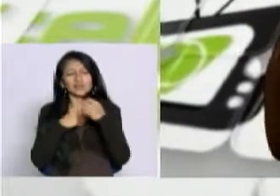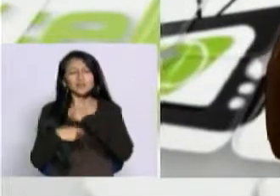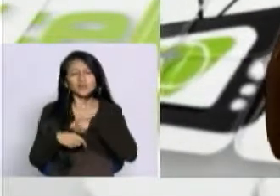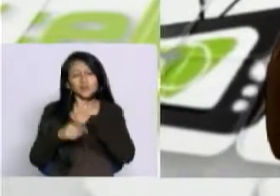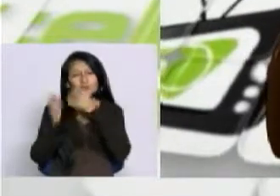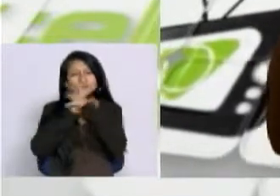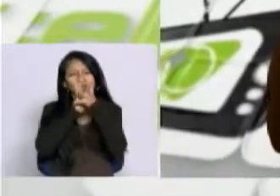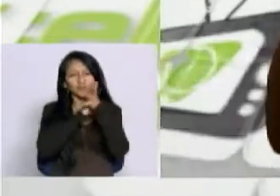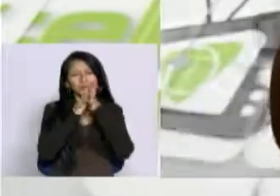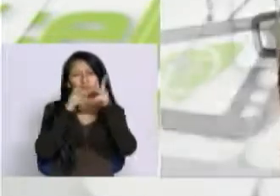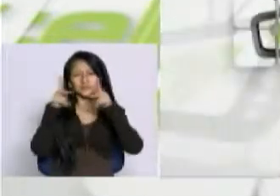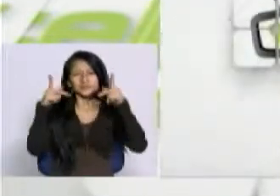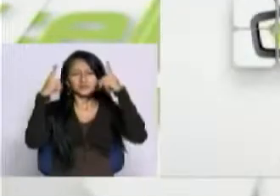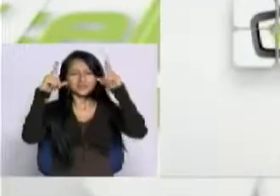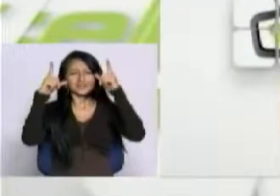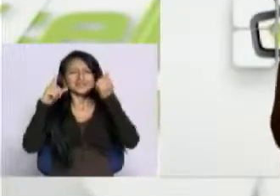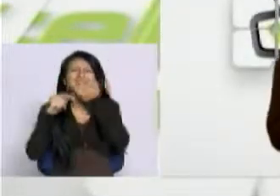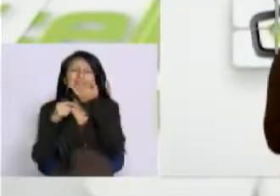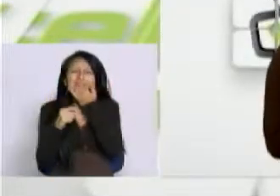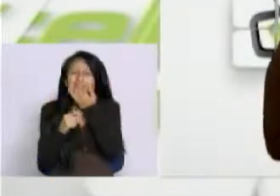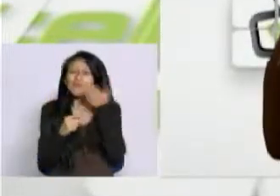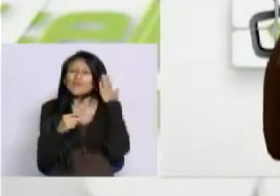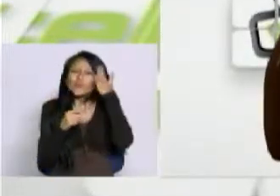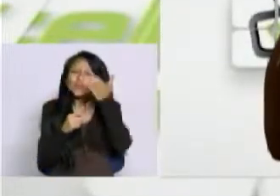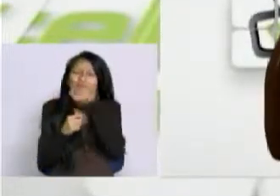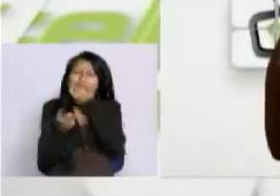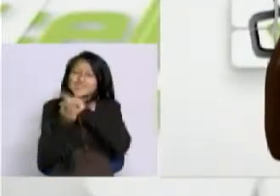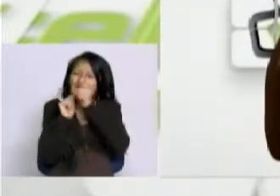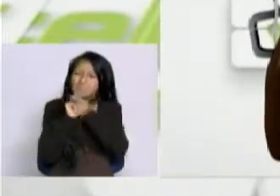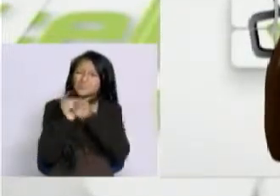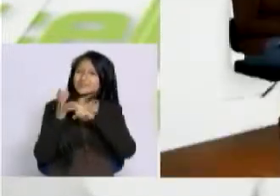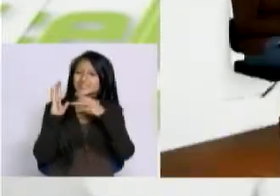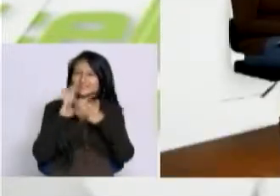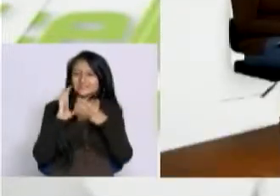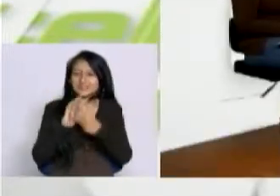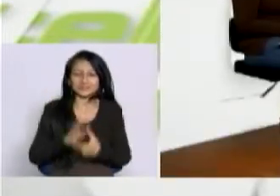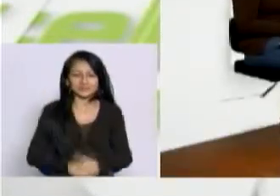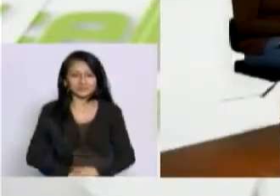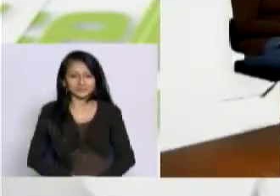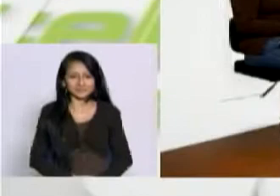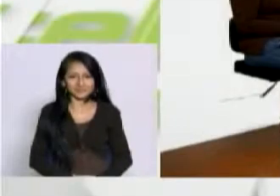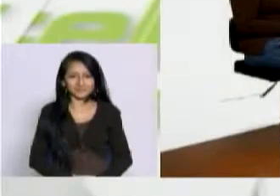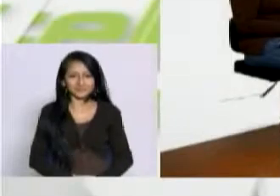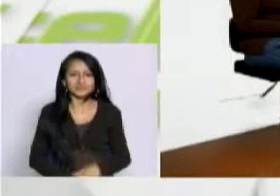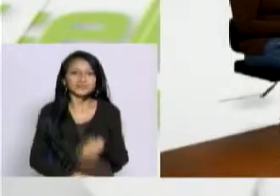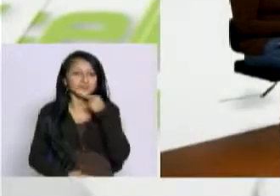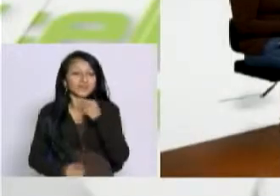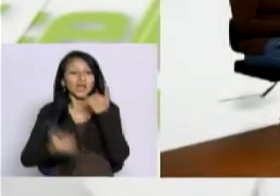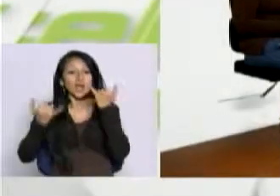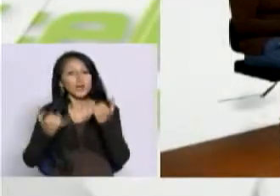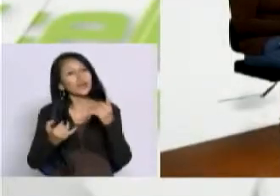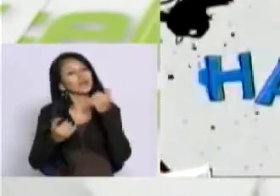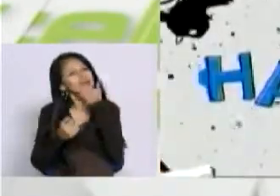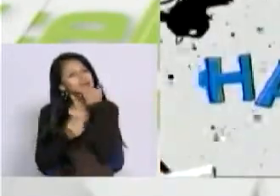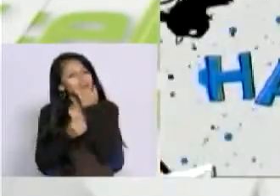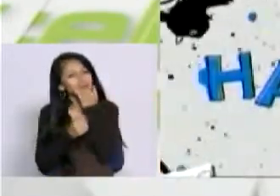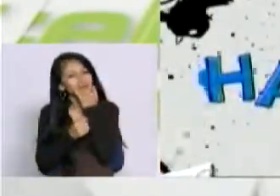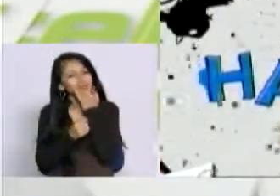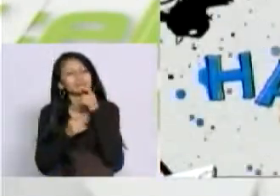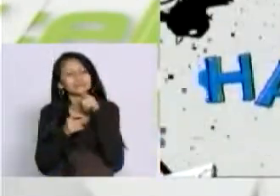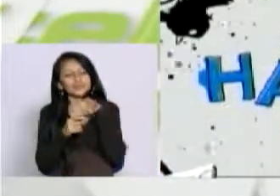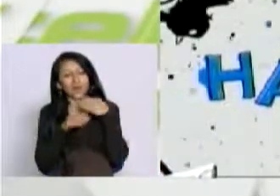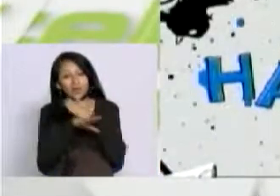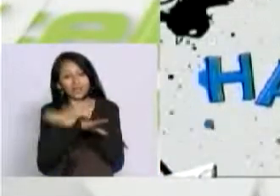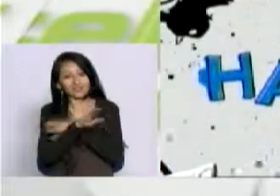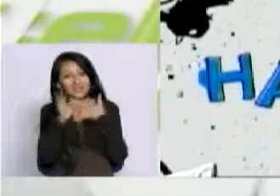los televidentes en qué va a pasar con Hashtag. Bueno, en este momento lo que está pasando es que, como te